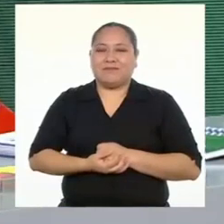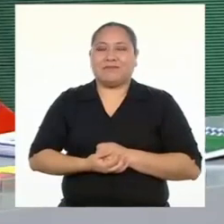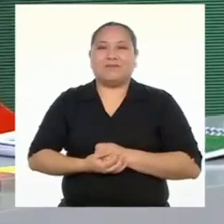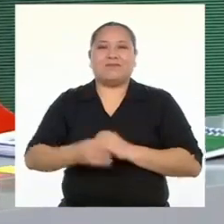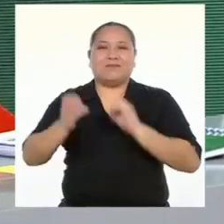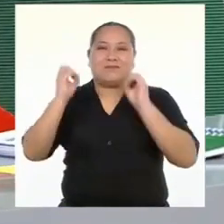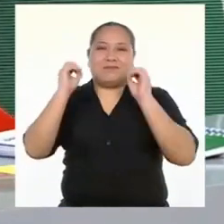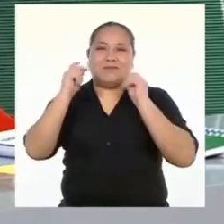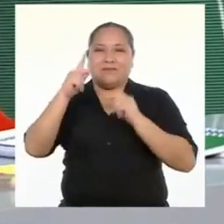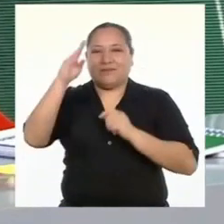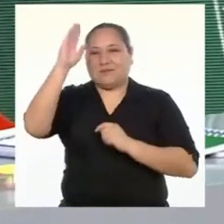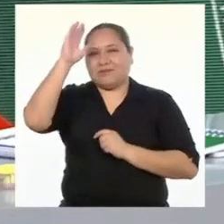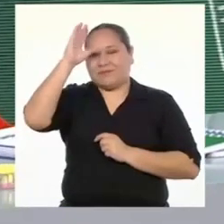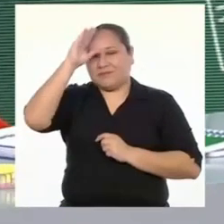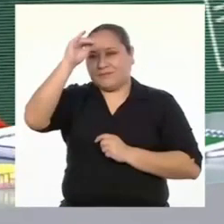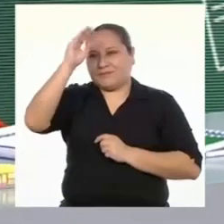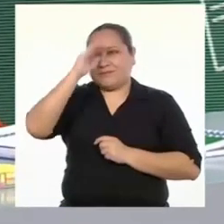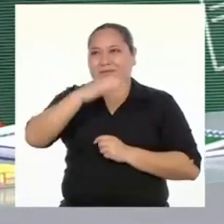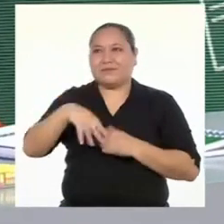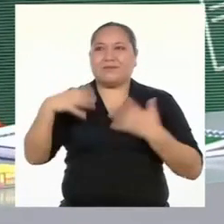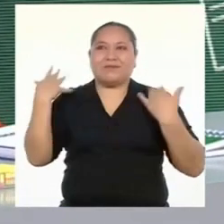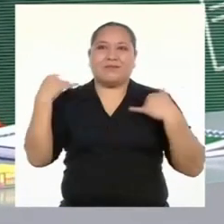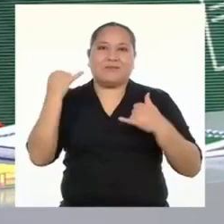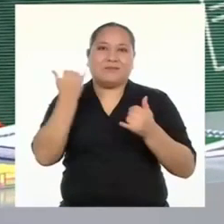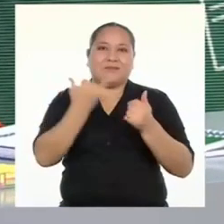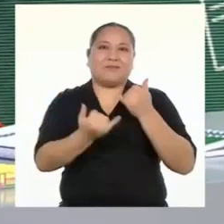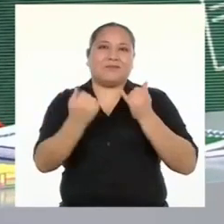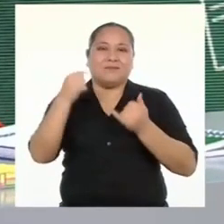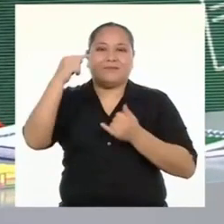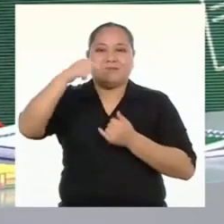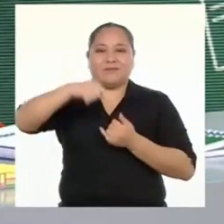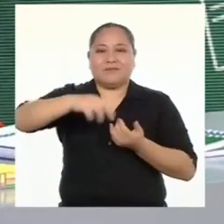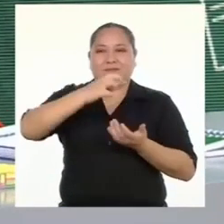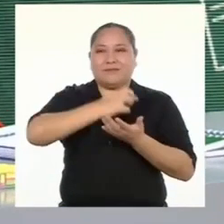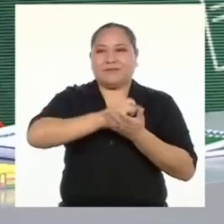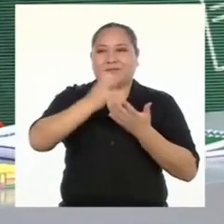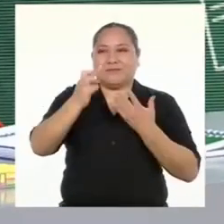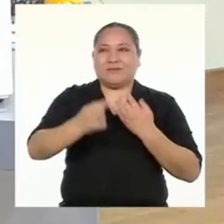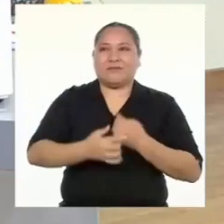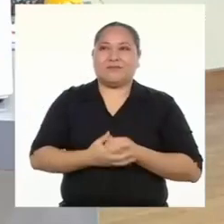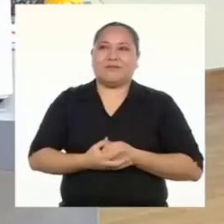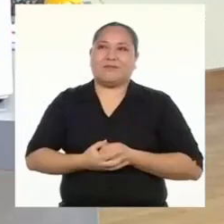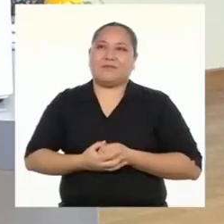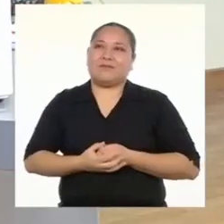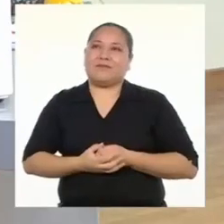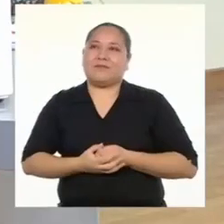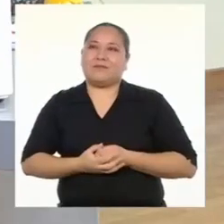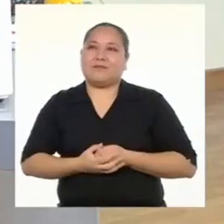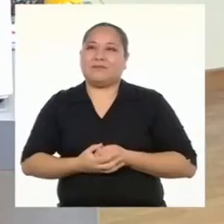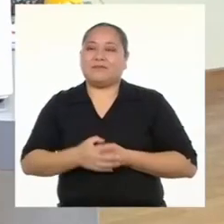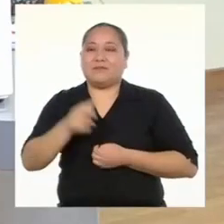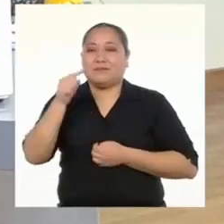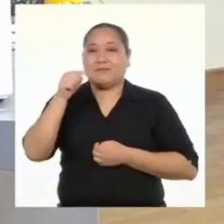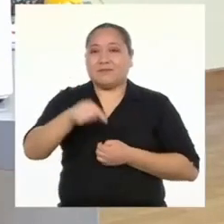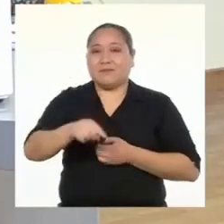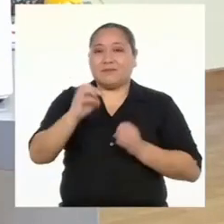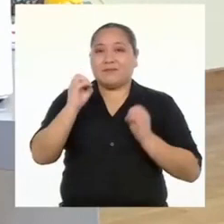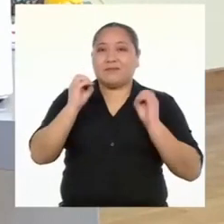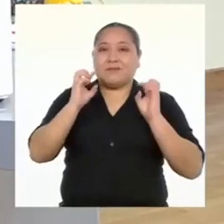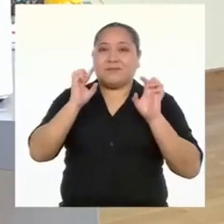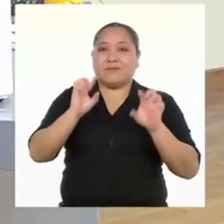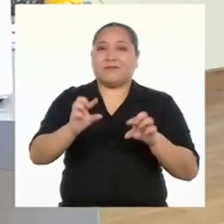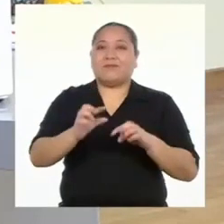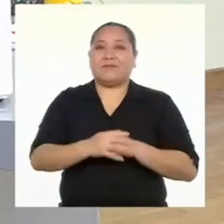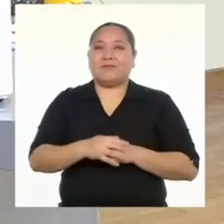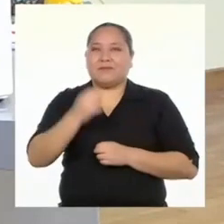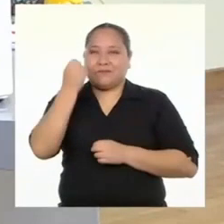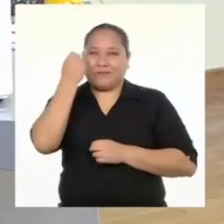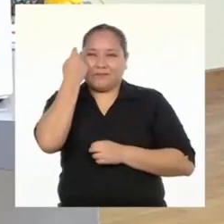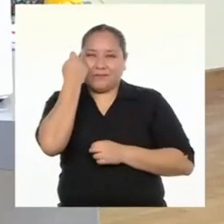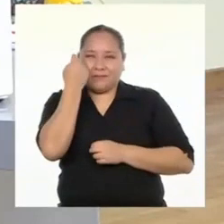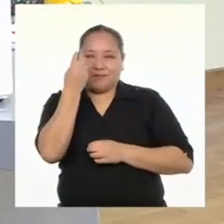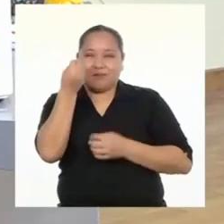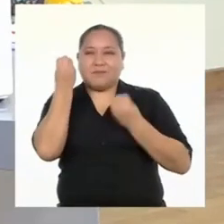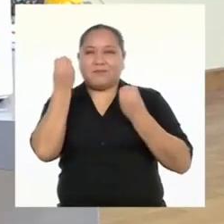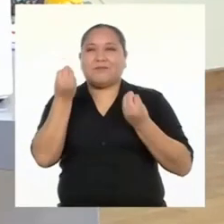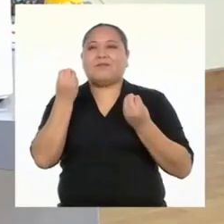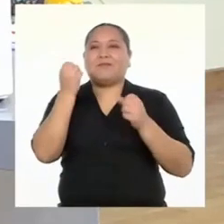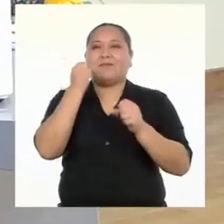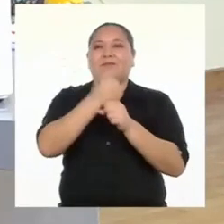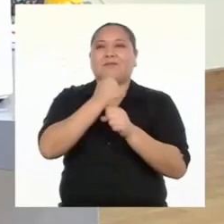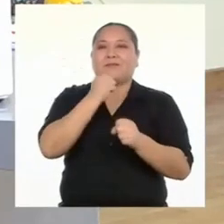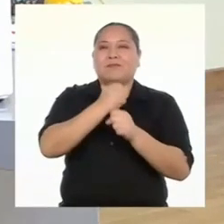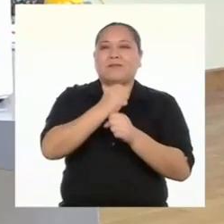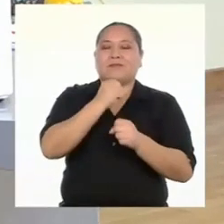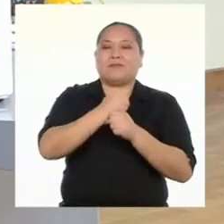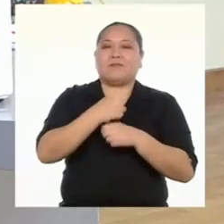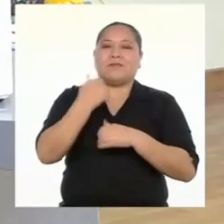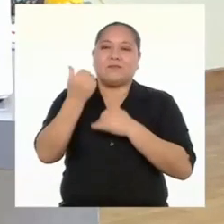Bien, chicas y chicos, hemos llegado al final del programa de hoy. En esta ocasión hemos comprendido cómo funciona